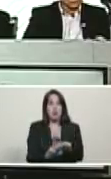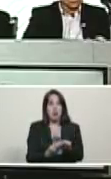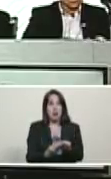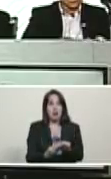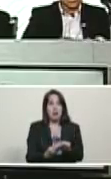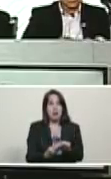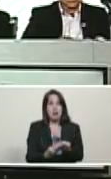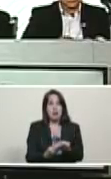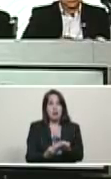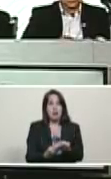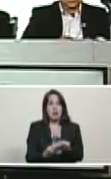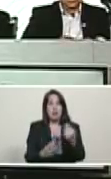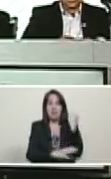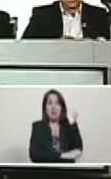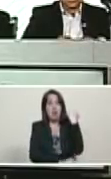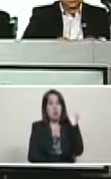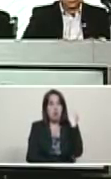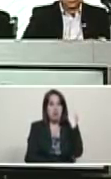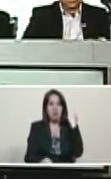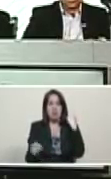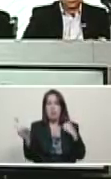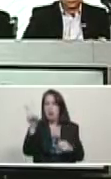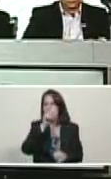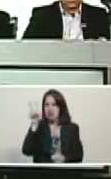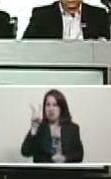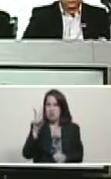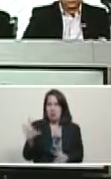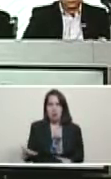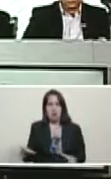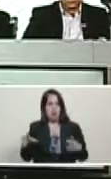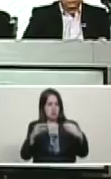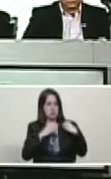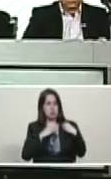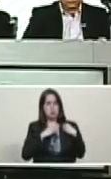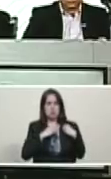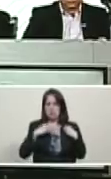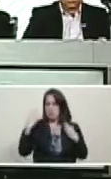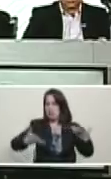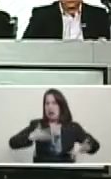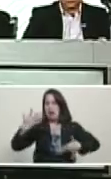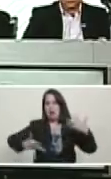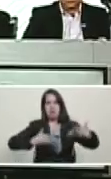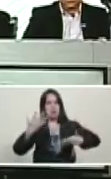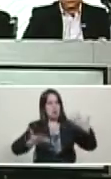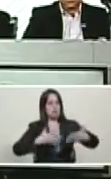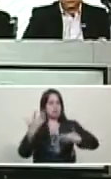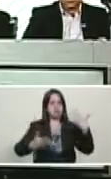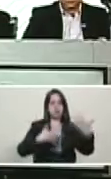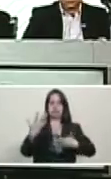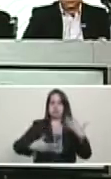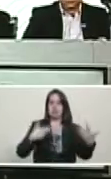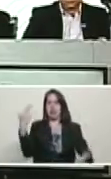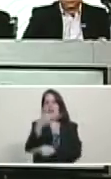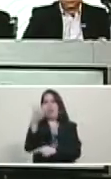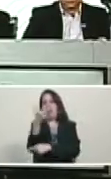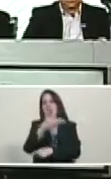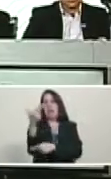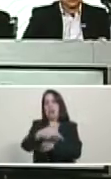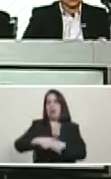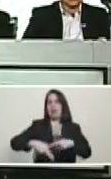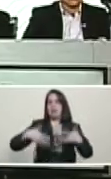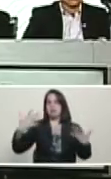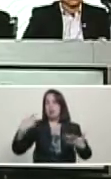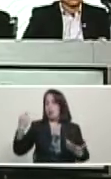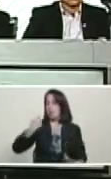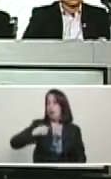las imágenes de delincuentes venezolanos que asumen su condición de malandros de delincuentes de criminales y que fueron